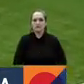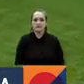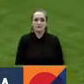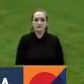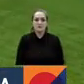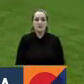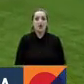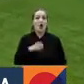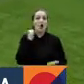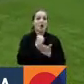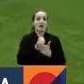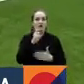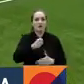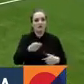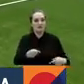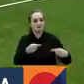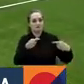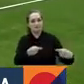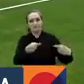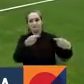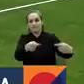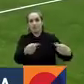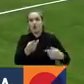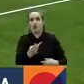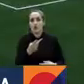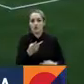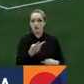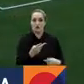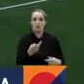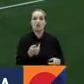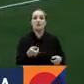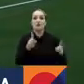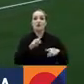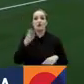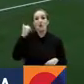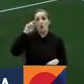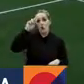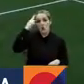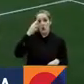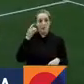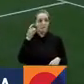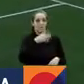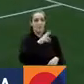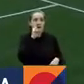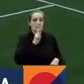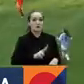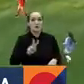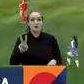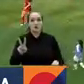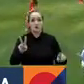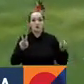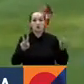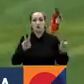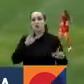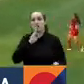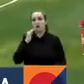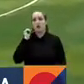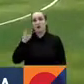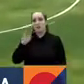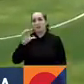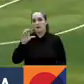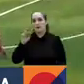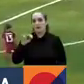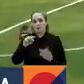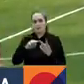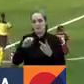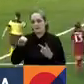son obligadas, pensando además que en el primer encuentro de la jornada, Uruguay venció a Venezuela 2-1 con goles de Belén Aquino y Martina